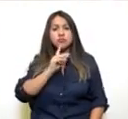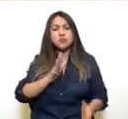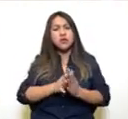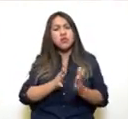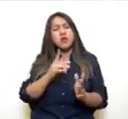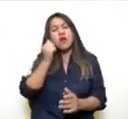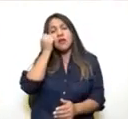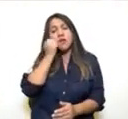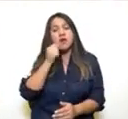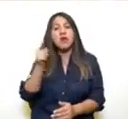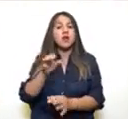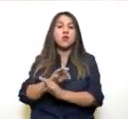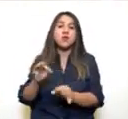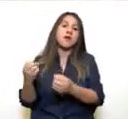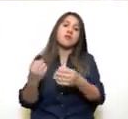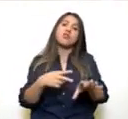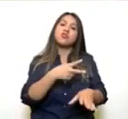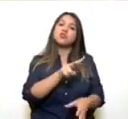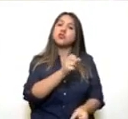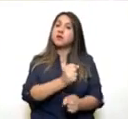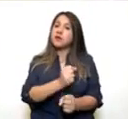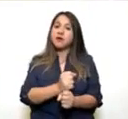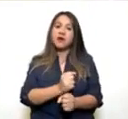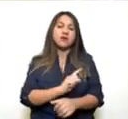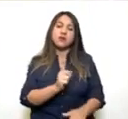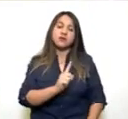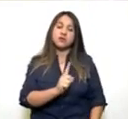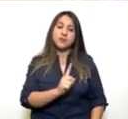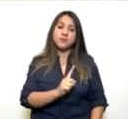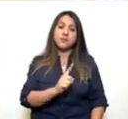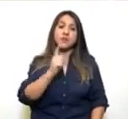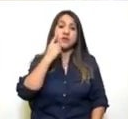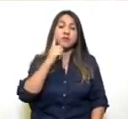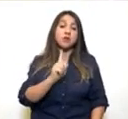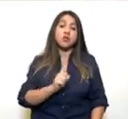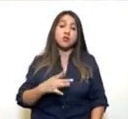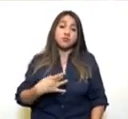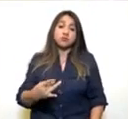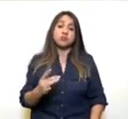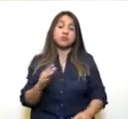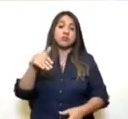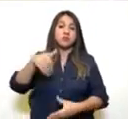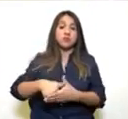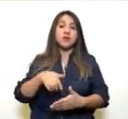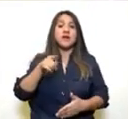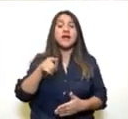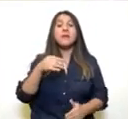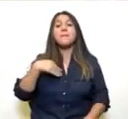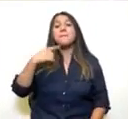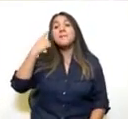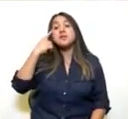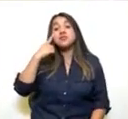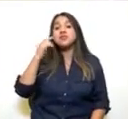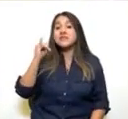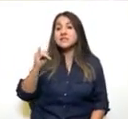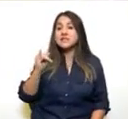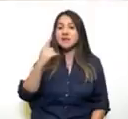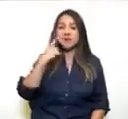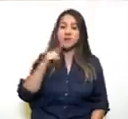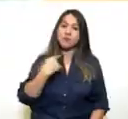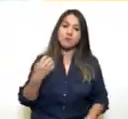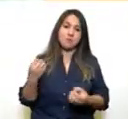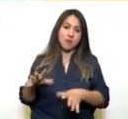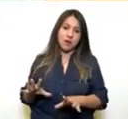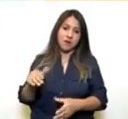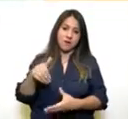no abandonó su trabajo pero no salió electo ya él se confió y no salió electo de